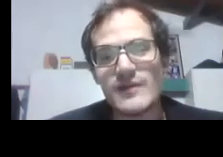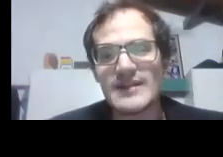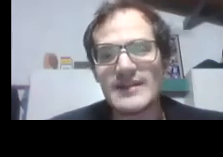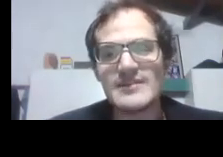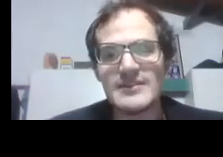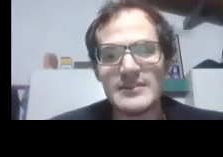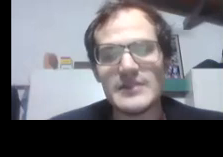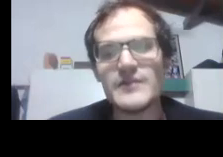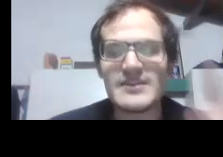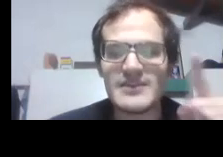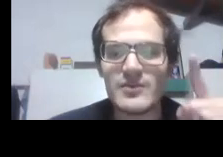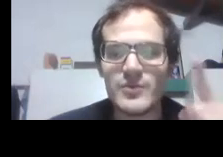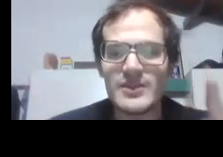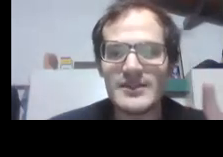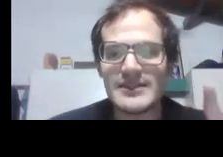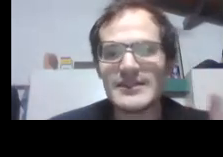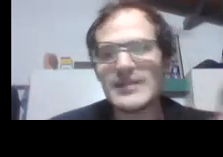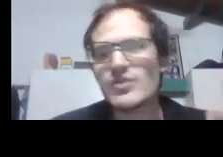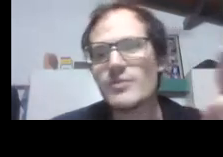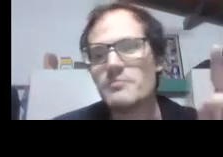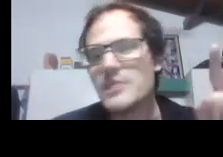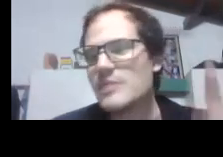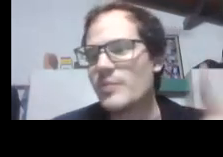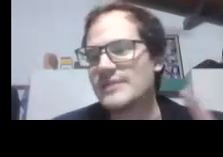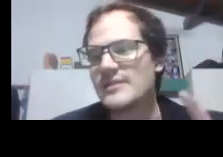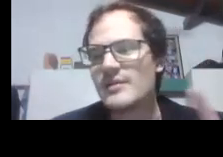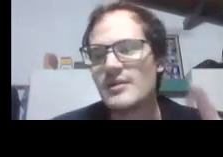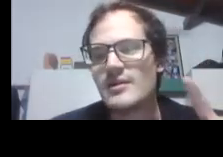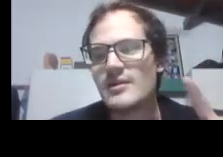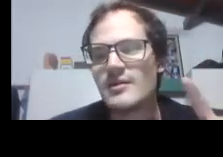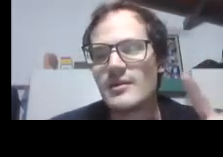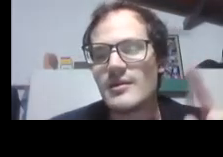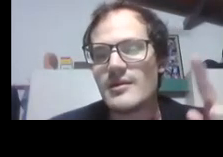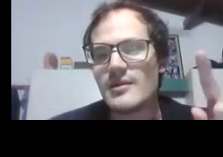ellos se van a resistir. Y fíjense algo muy interesante, esto mismo pasa